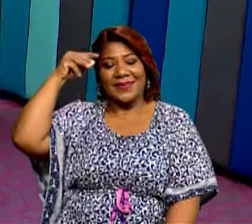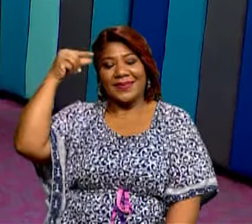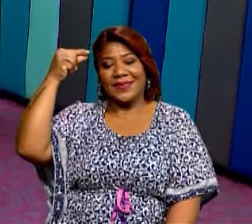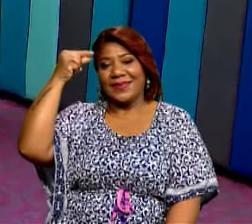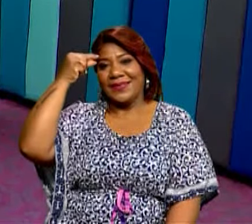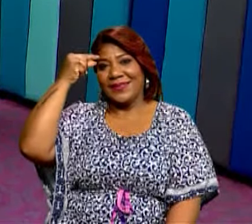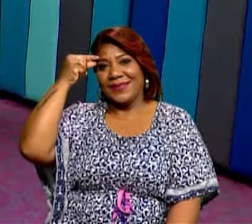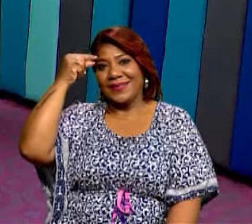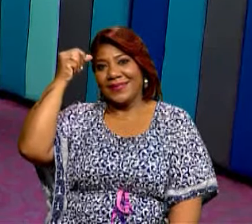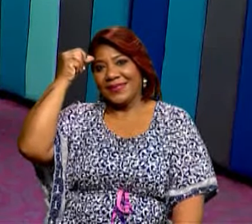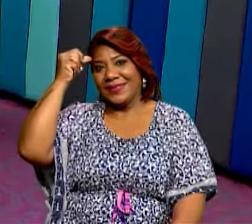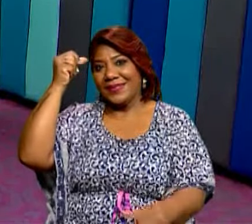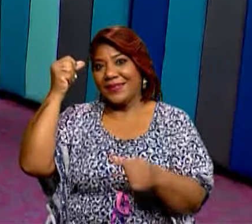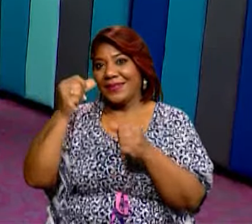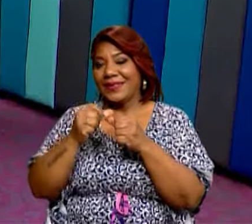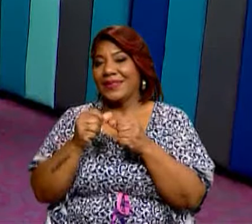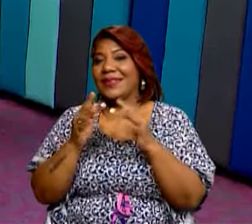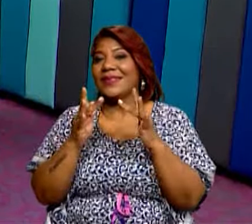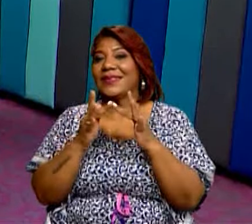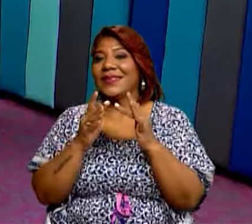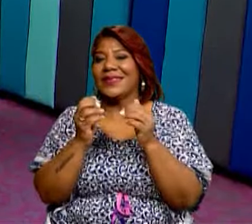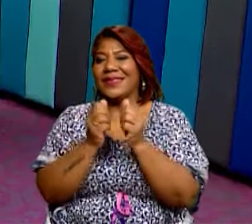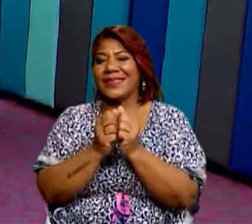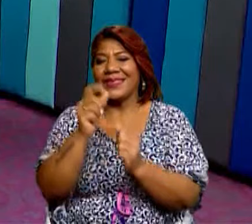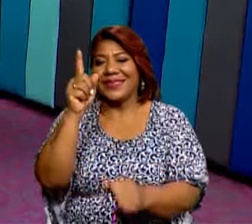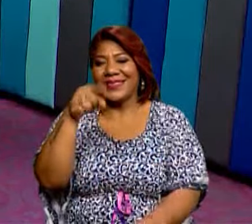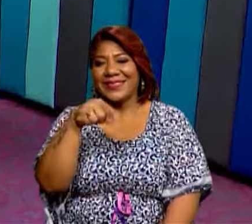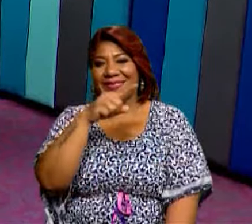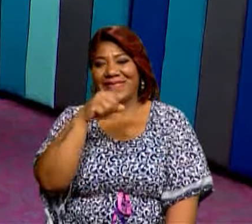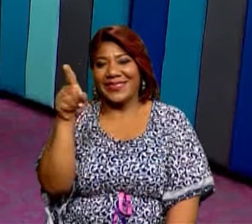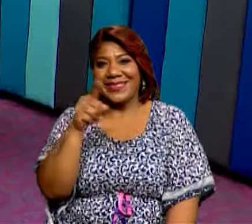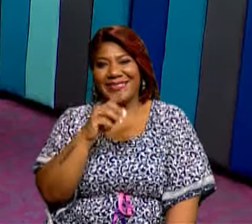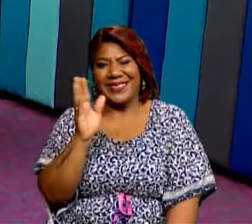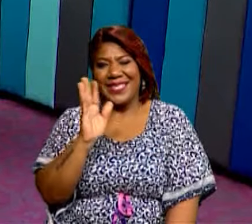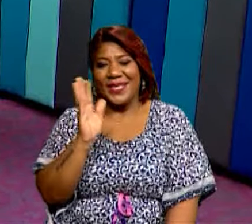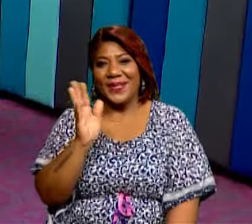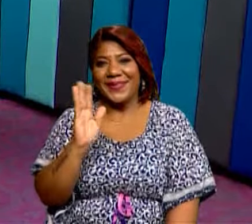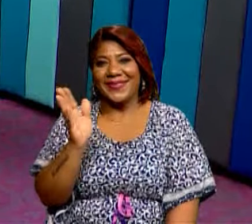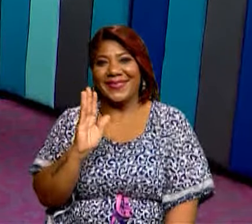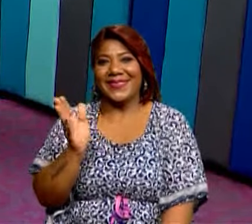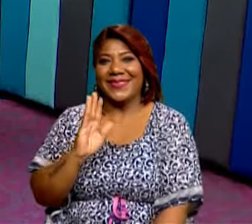de MedCongo. Recuerda, conéctate con la estrella.